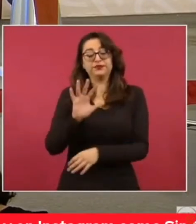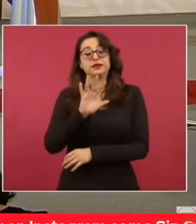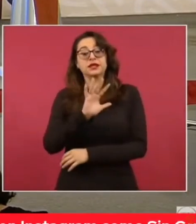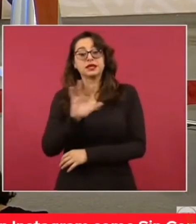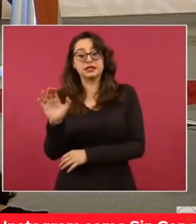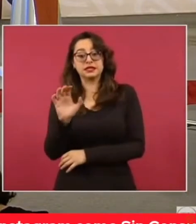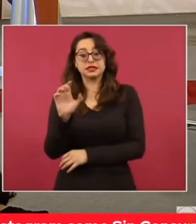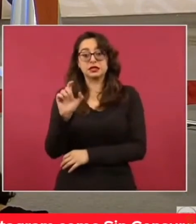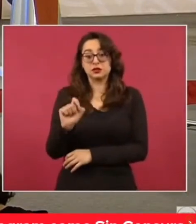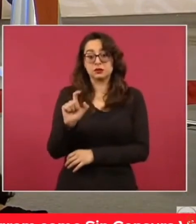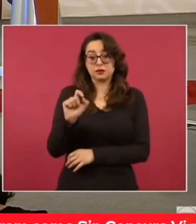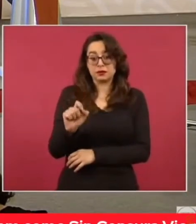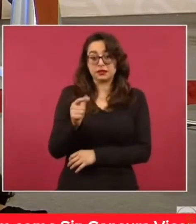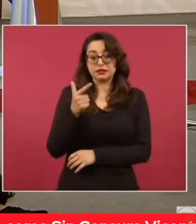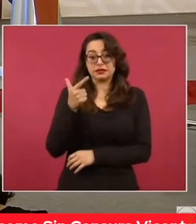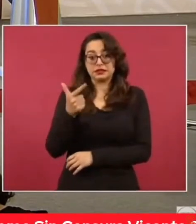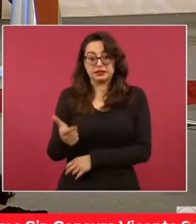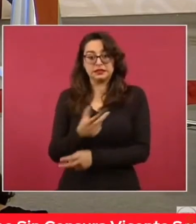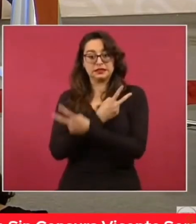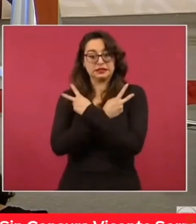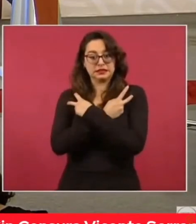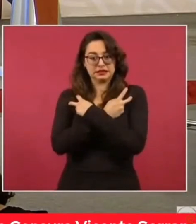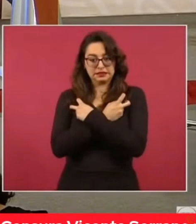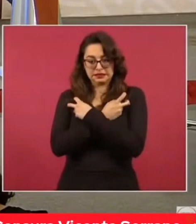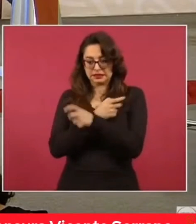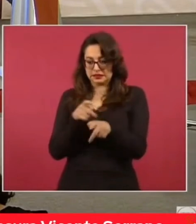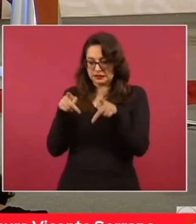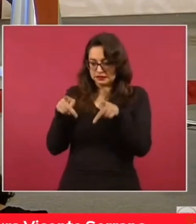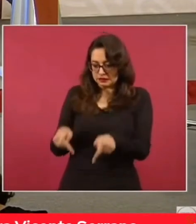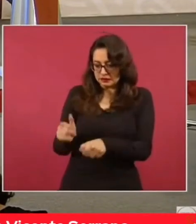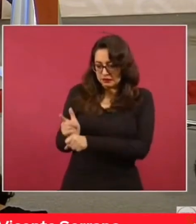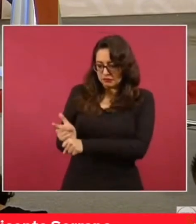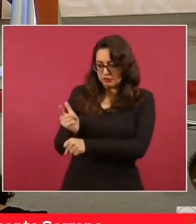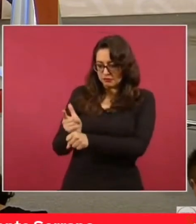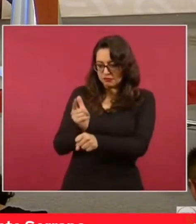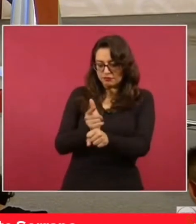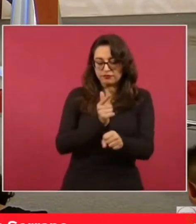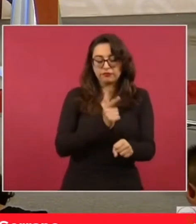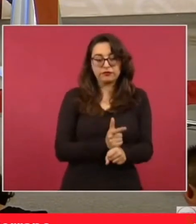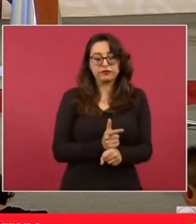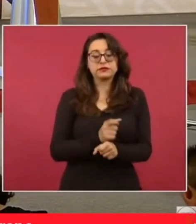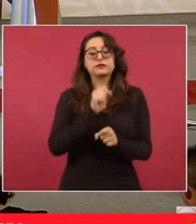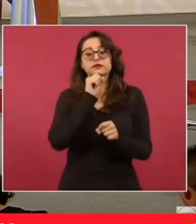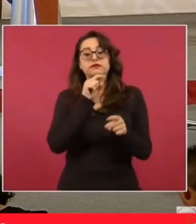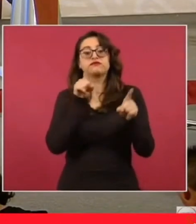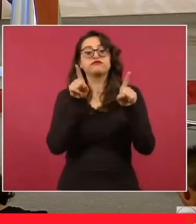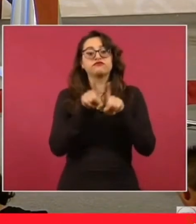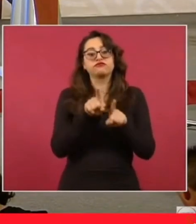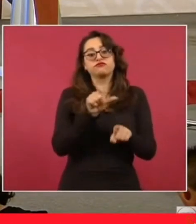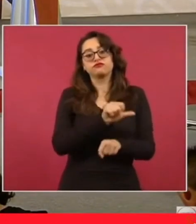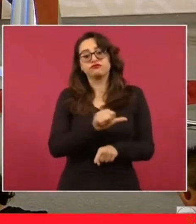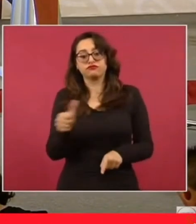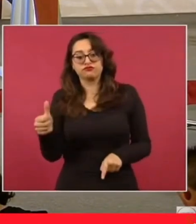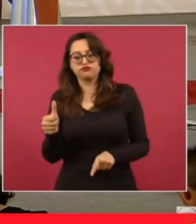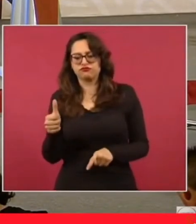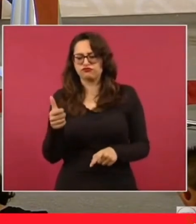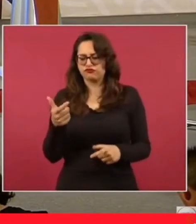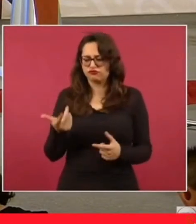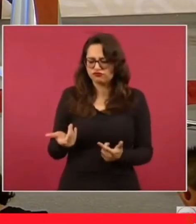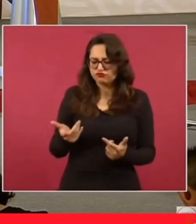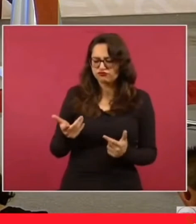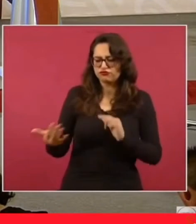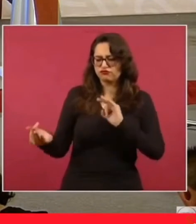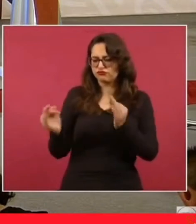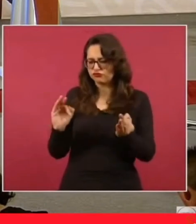527 enterramientos humanos y 1,307 rasgos naturales asociados a la presencia de